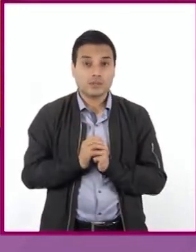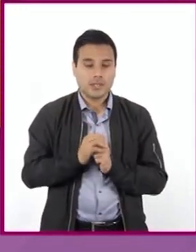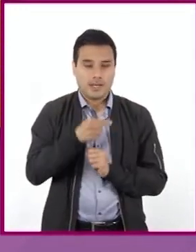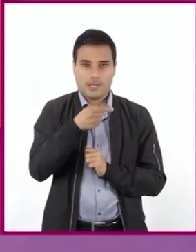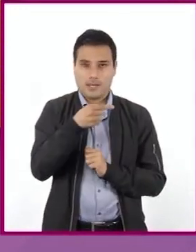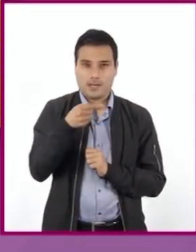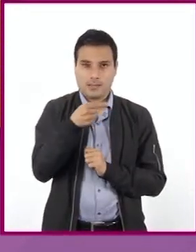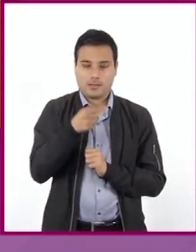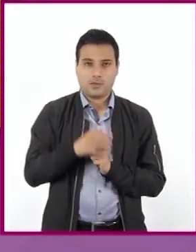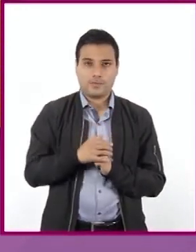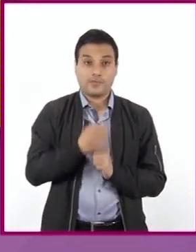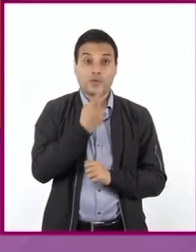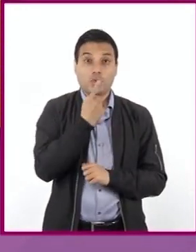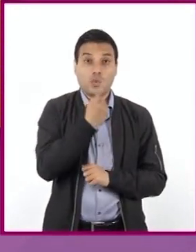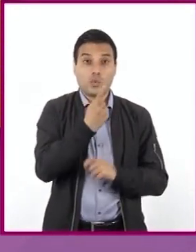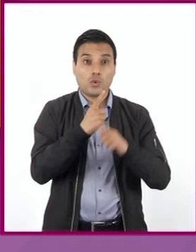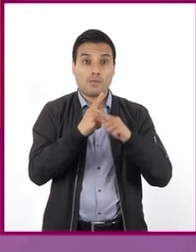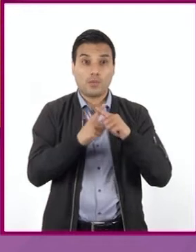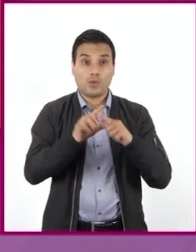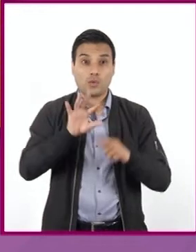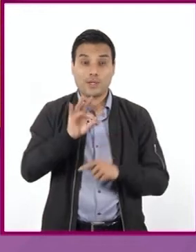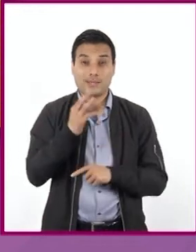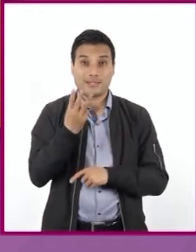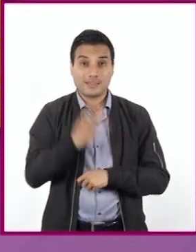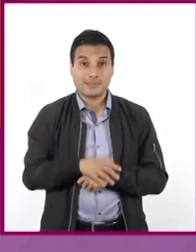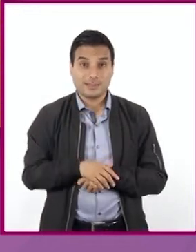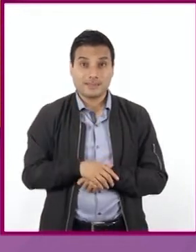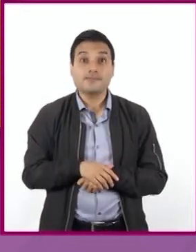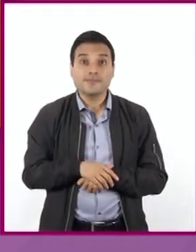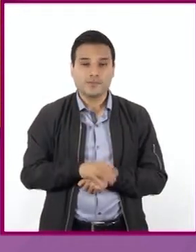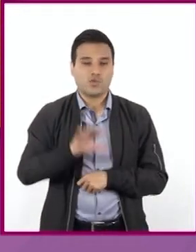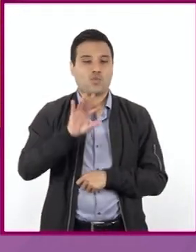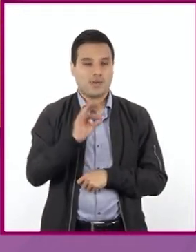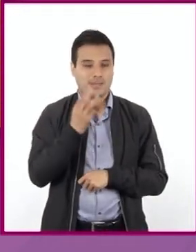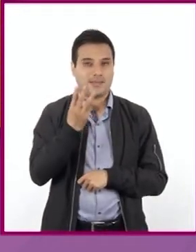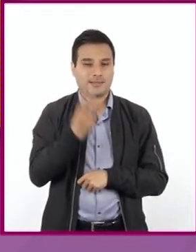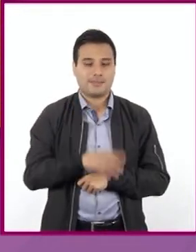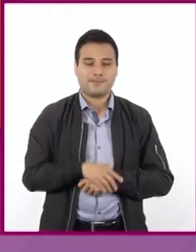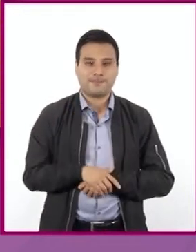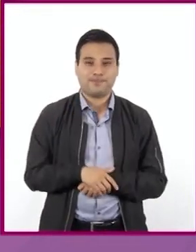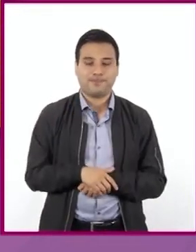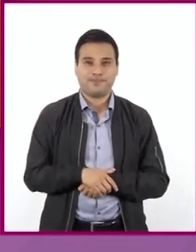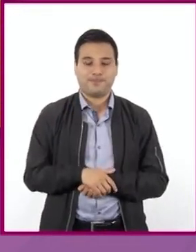negativo. 1 por 43 es igual a 43.